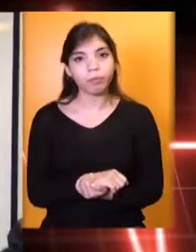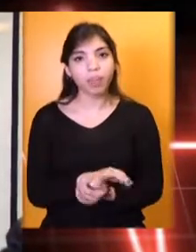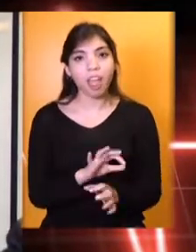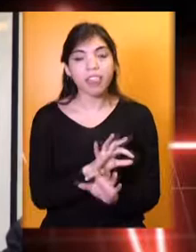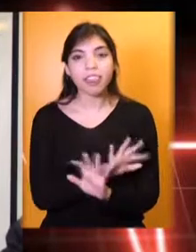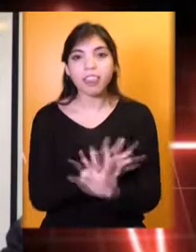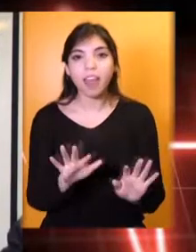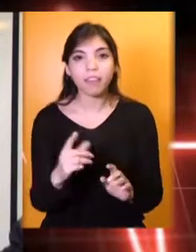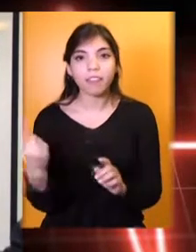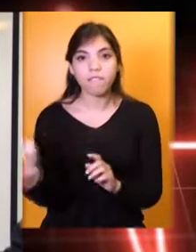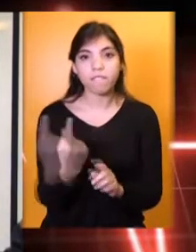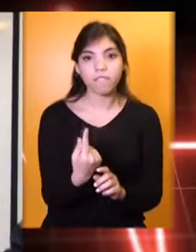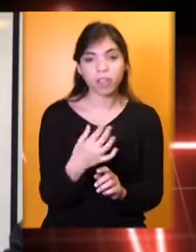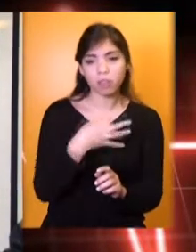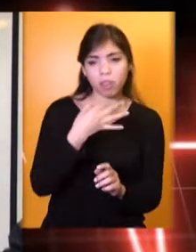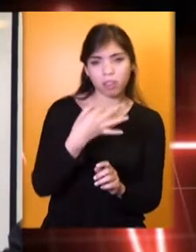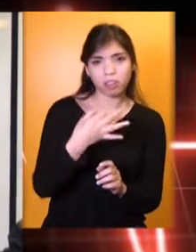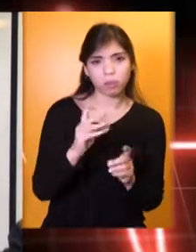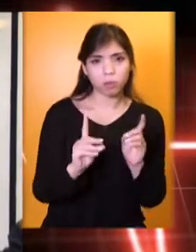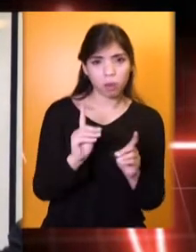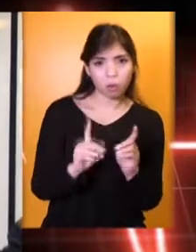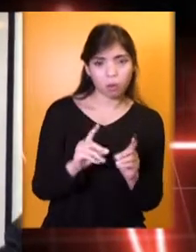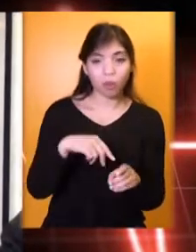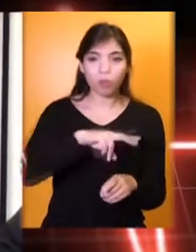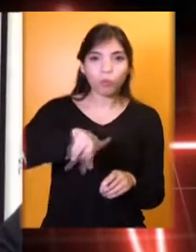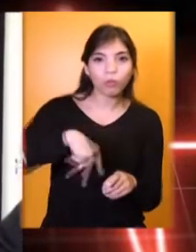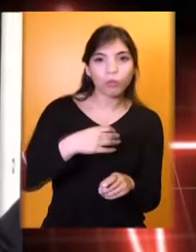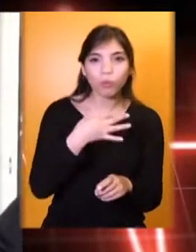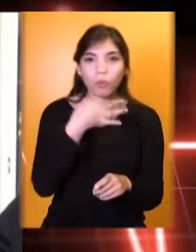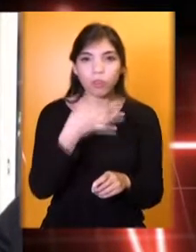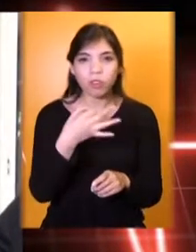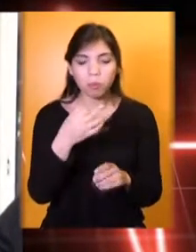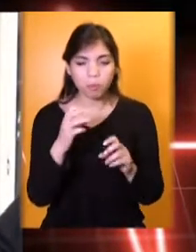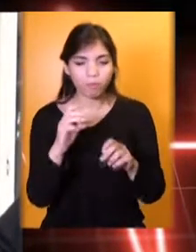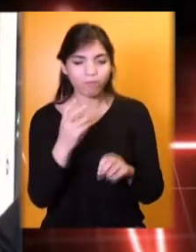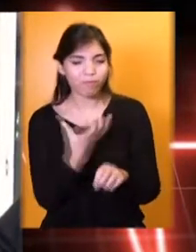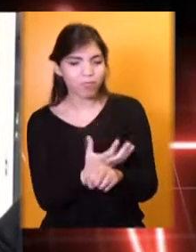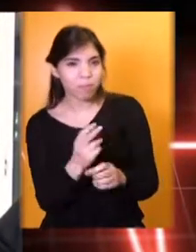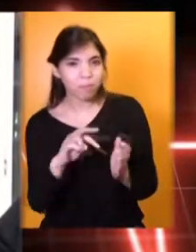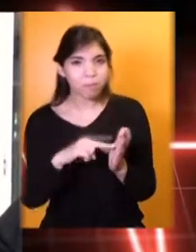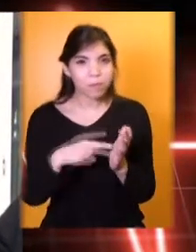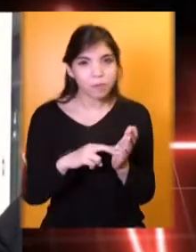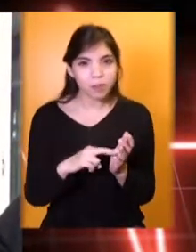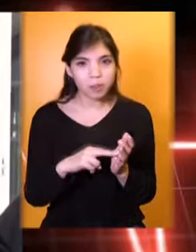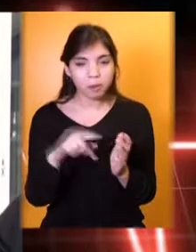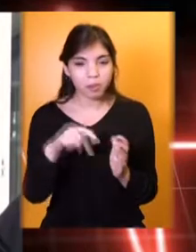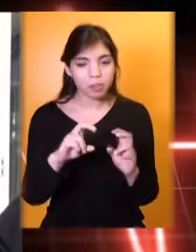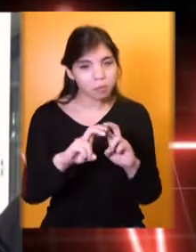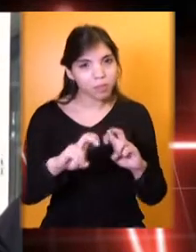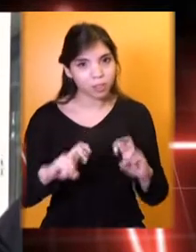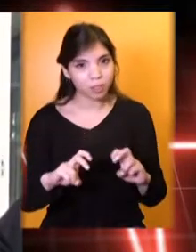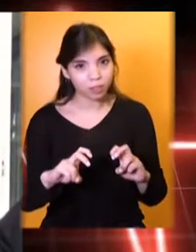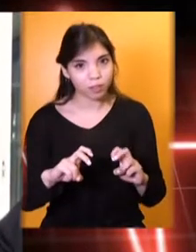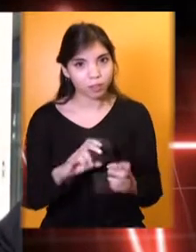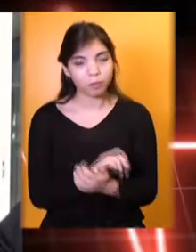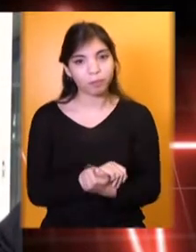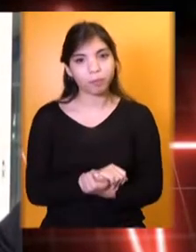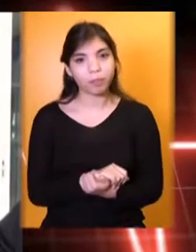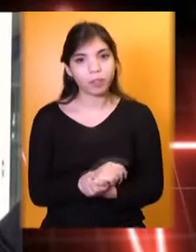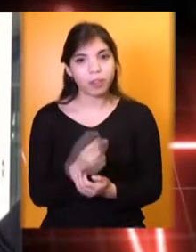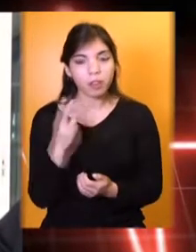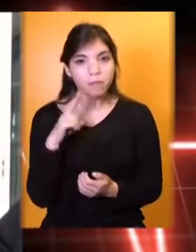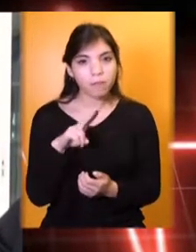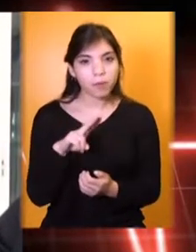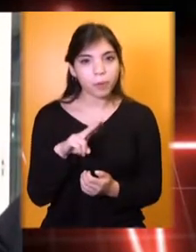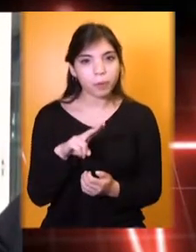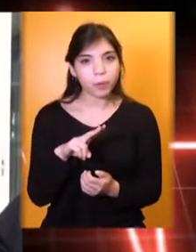Nadie vino a la fiscalía a decirnos algo. Fuimos nosotros quienes pudimos detectar dentro de los casos que nosotros hemos podido levantar que respecto al